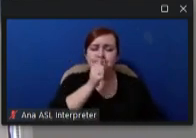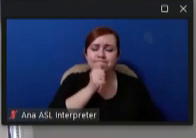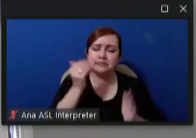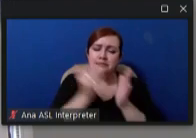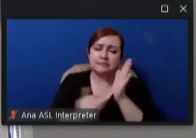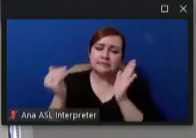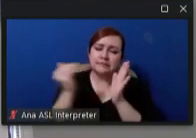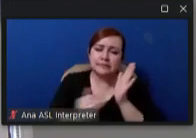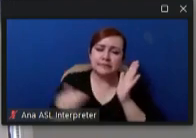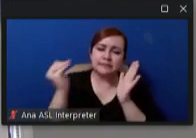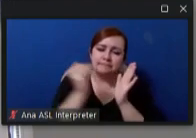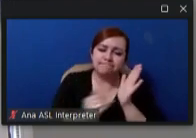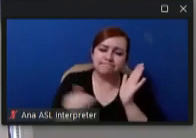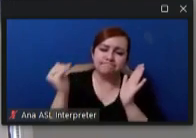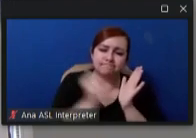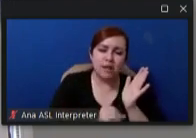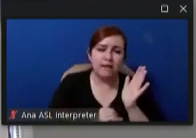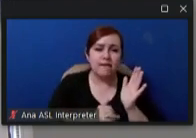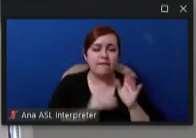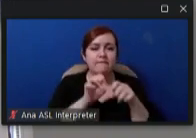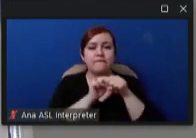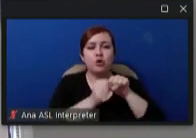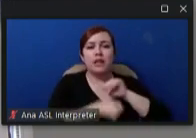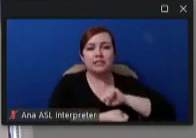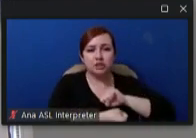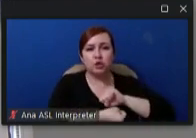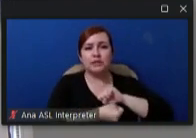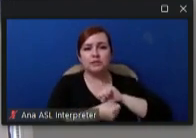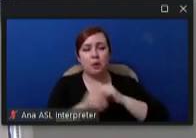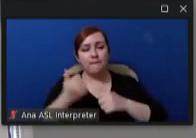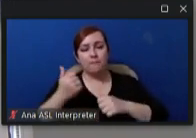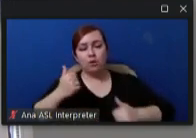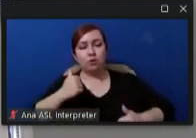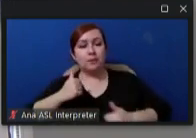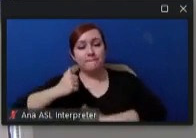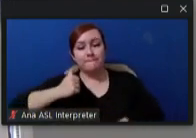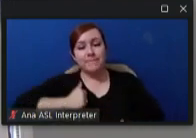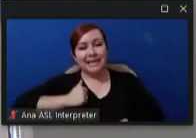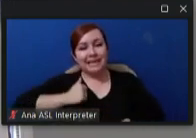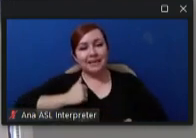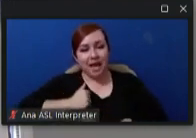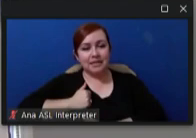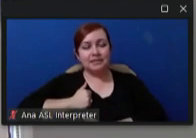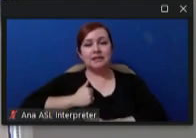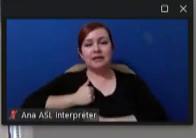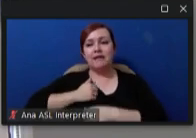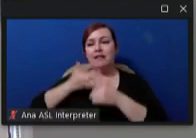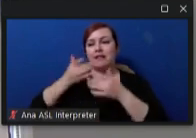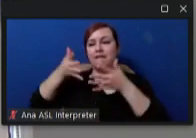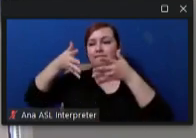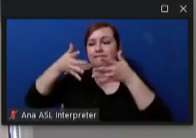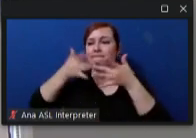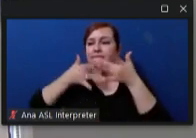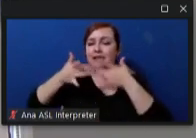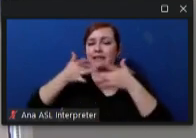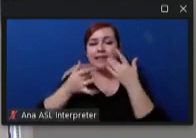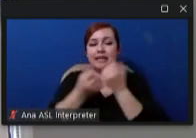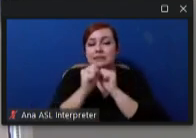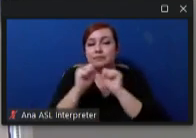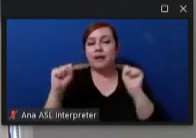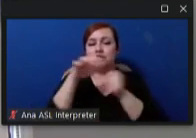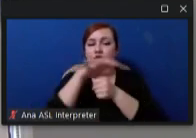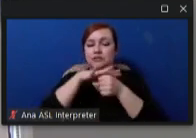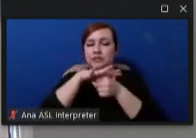manera repetida violaciones por parte de los militares en un basurero. La falta de espacios seguros y protocolos